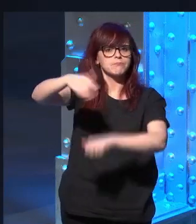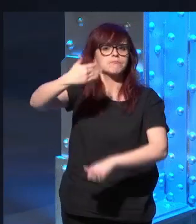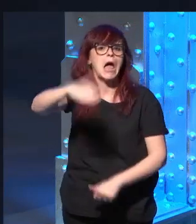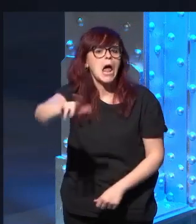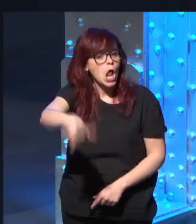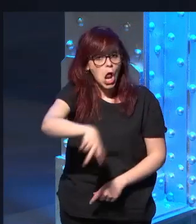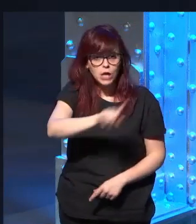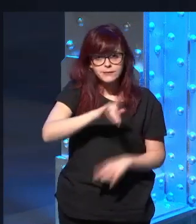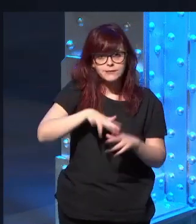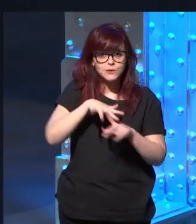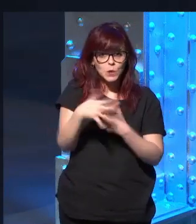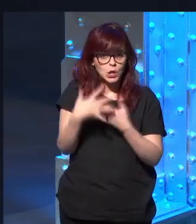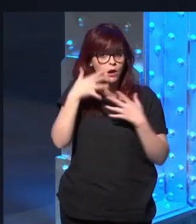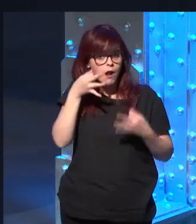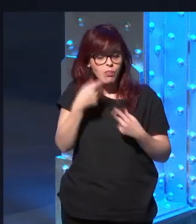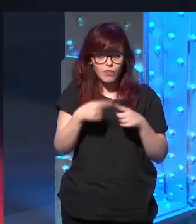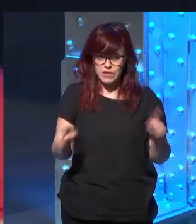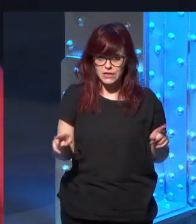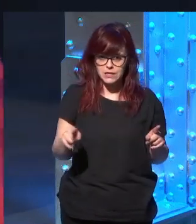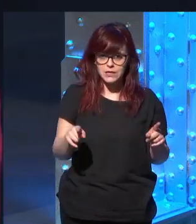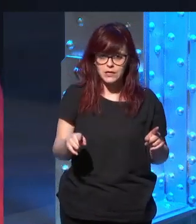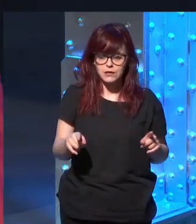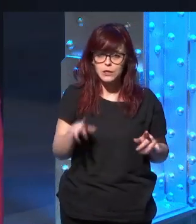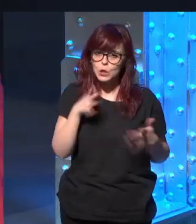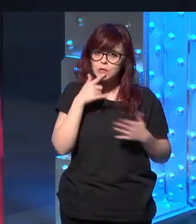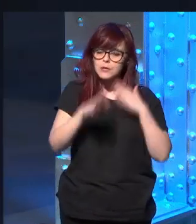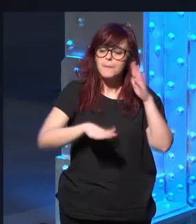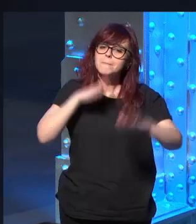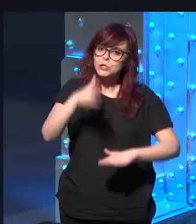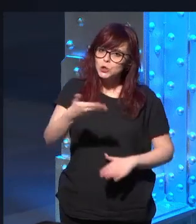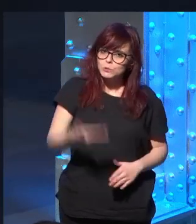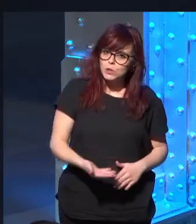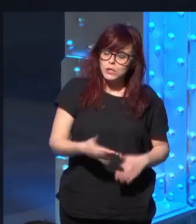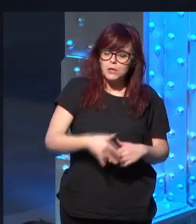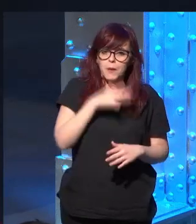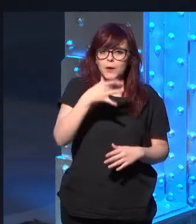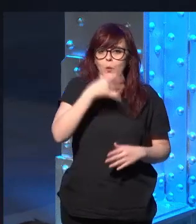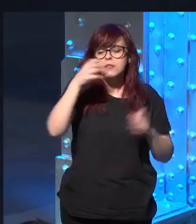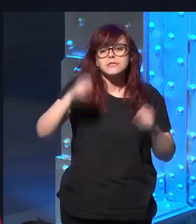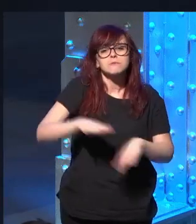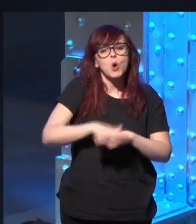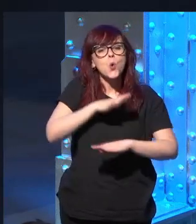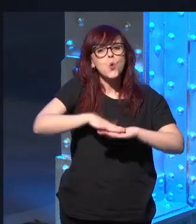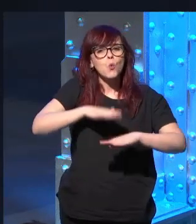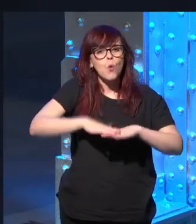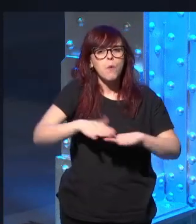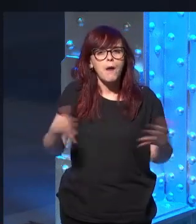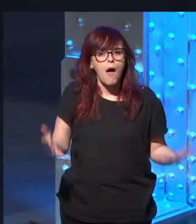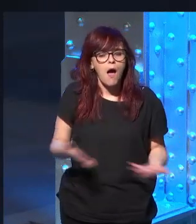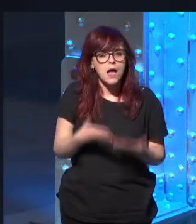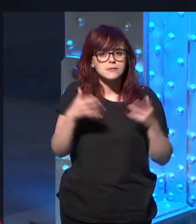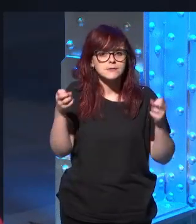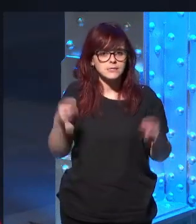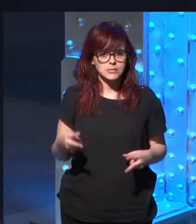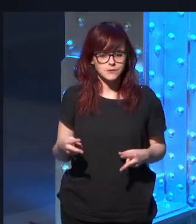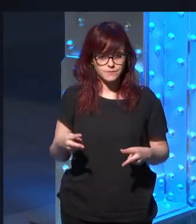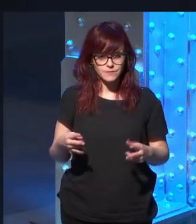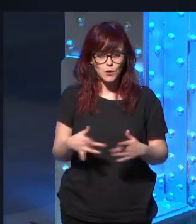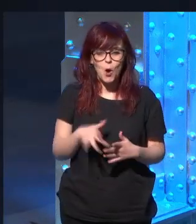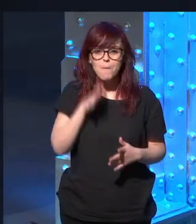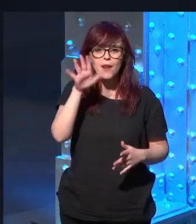circunstancia. Y me parece un paso desacomplejarse, desculpabilizarse, ¿no? Porque parece que todo lo que sea